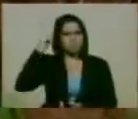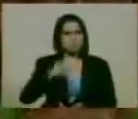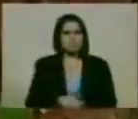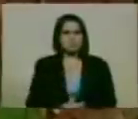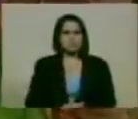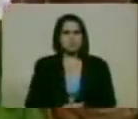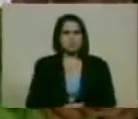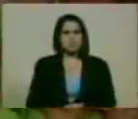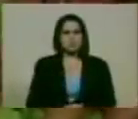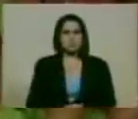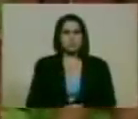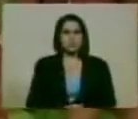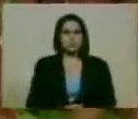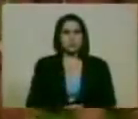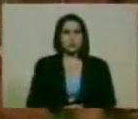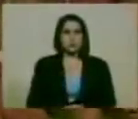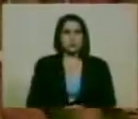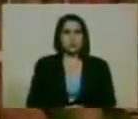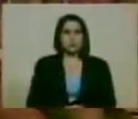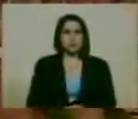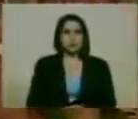Amazonas.